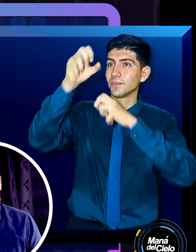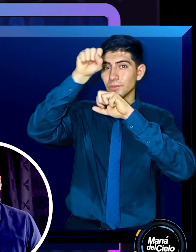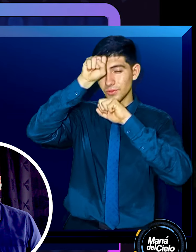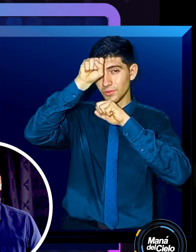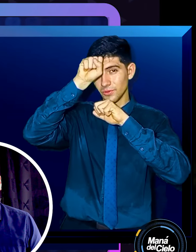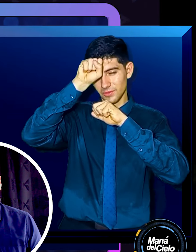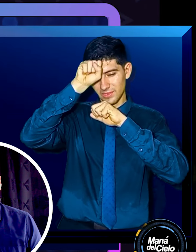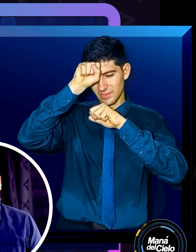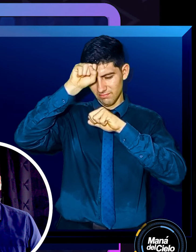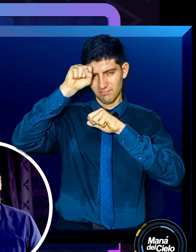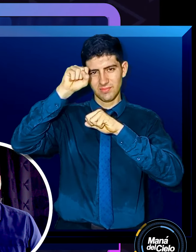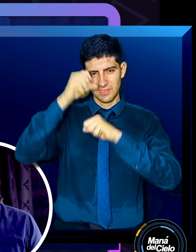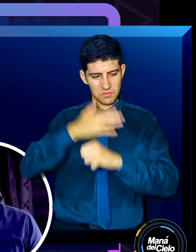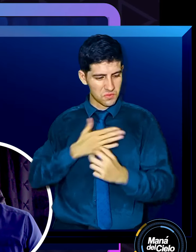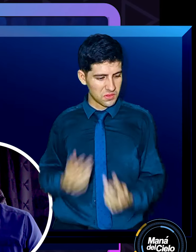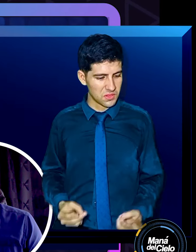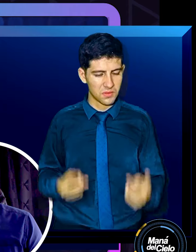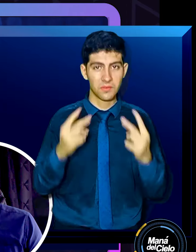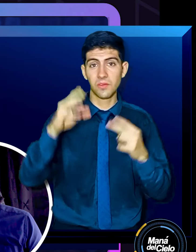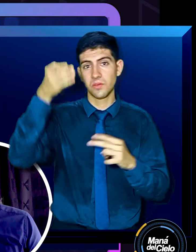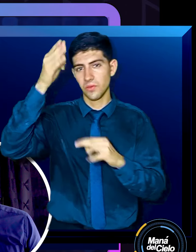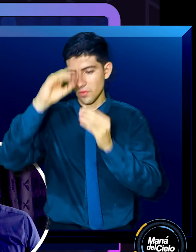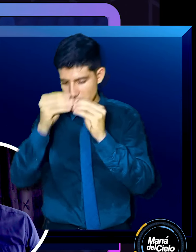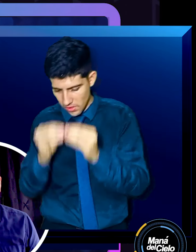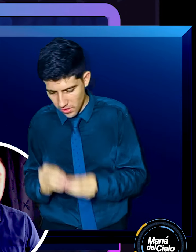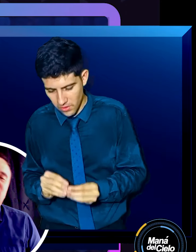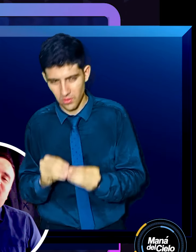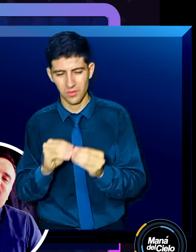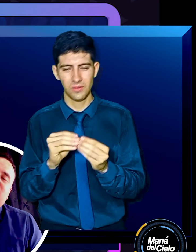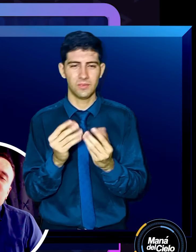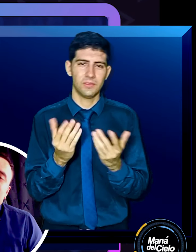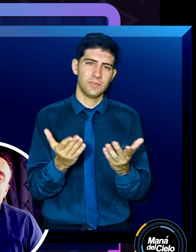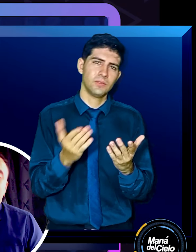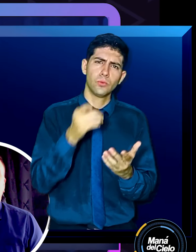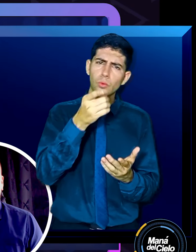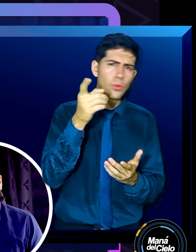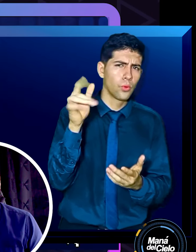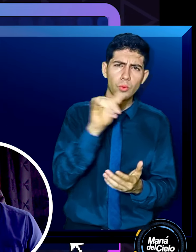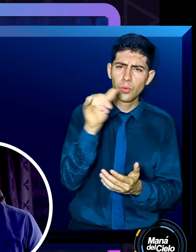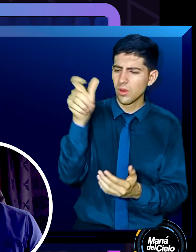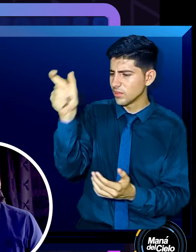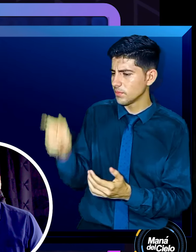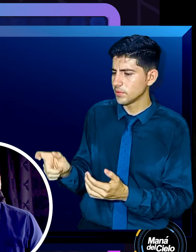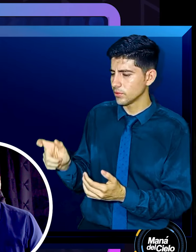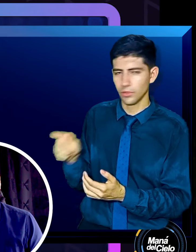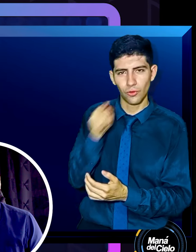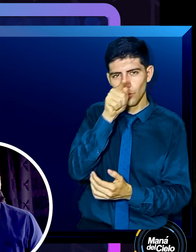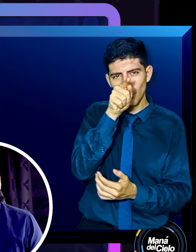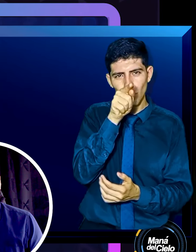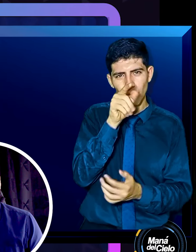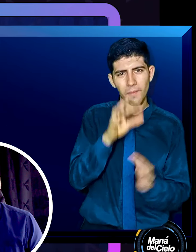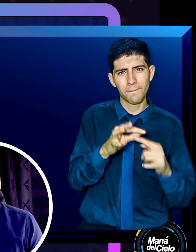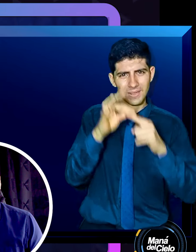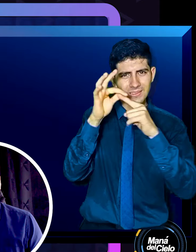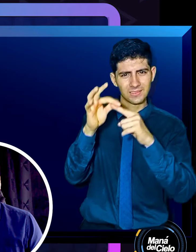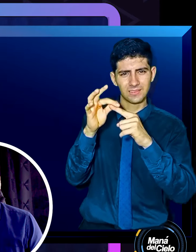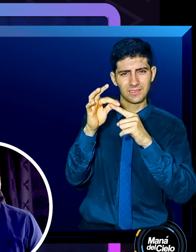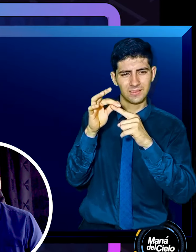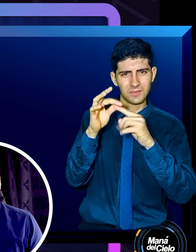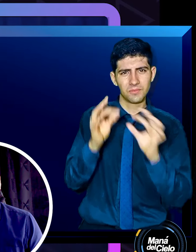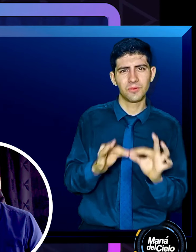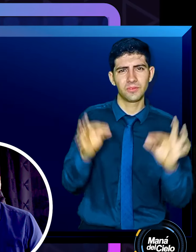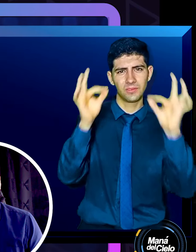hizo así. No quieras ser tú como otro. Tú eres lo que Dios te hizo.